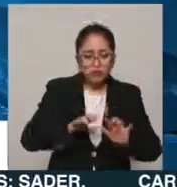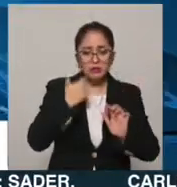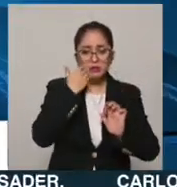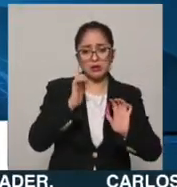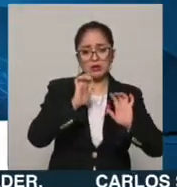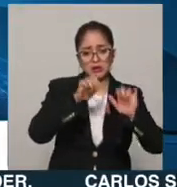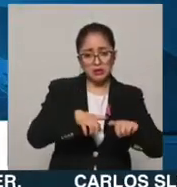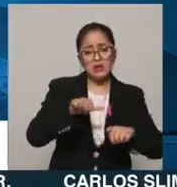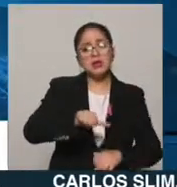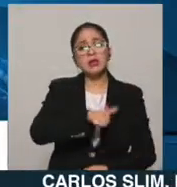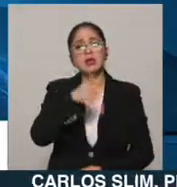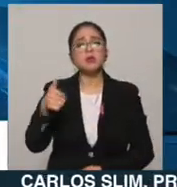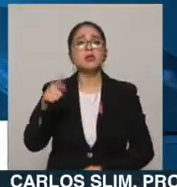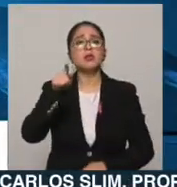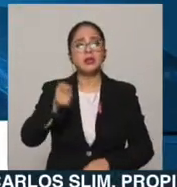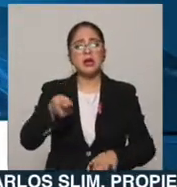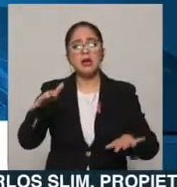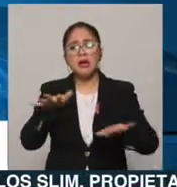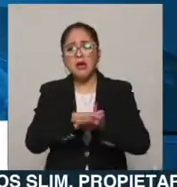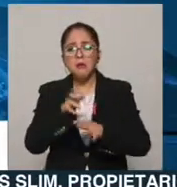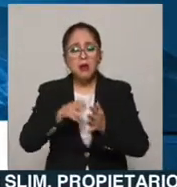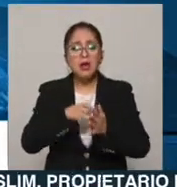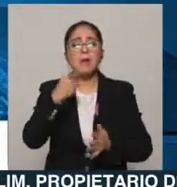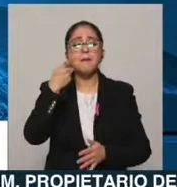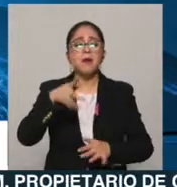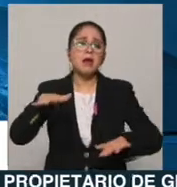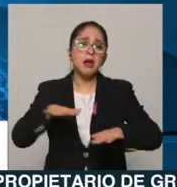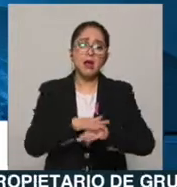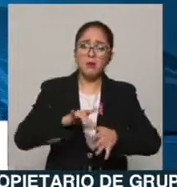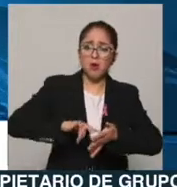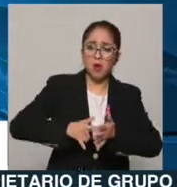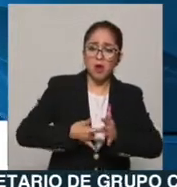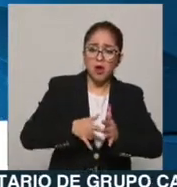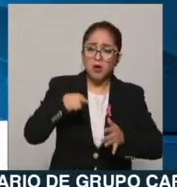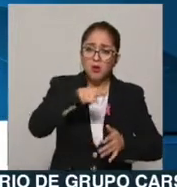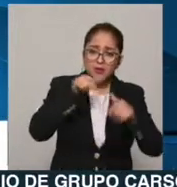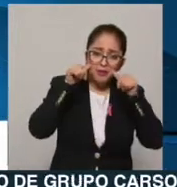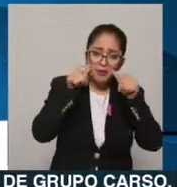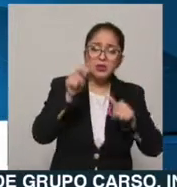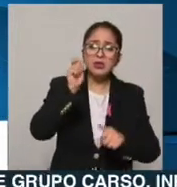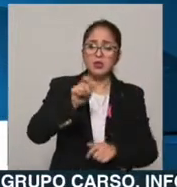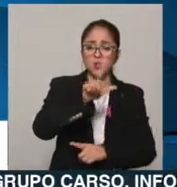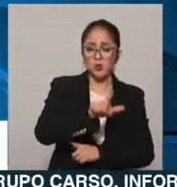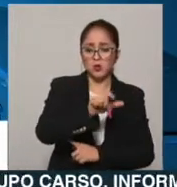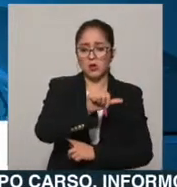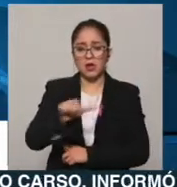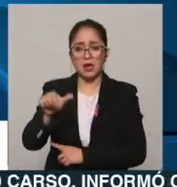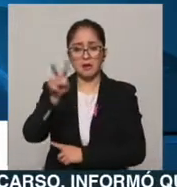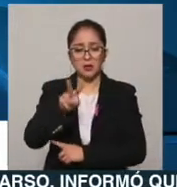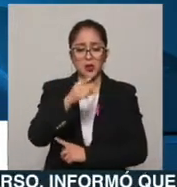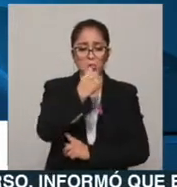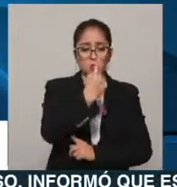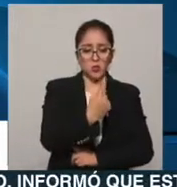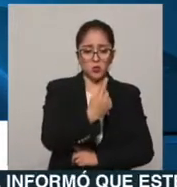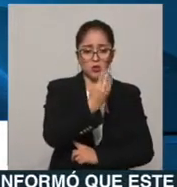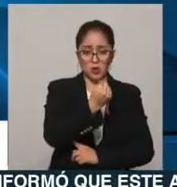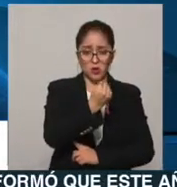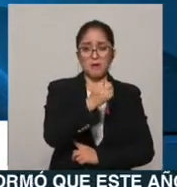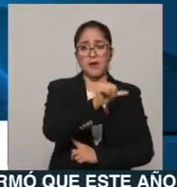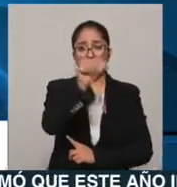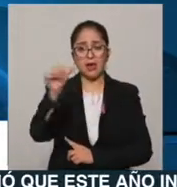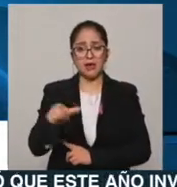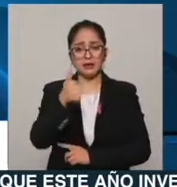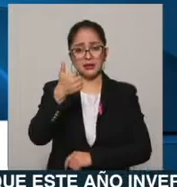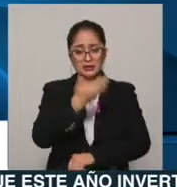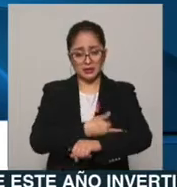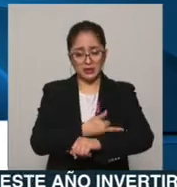en el horario de atención y creo que es importante para todos los que nos están viendo, que es de lunes a viernes de 9 a 6 de la tarde. El